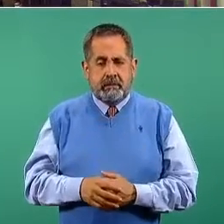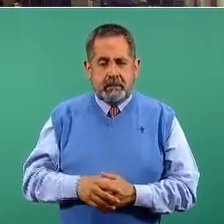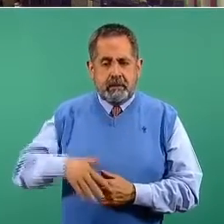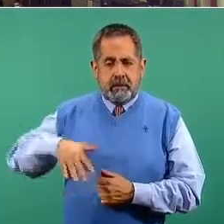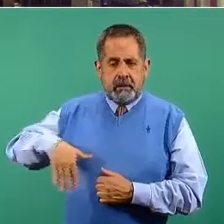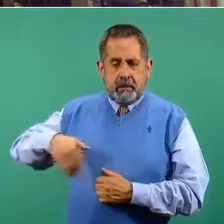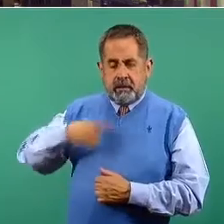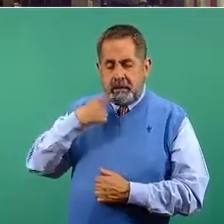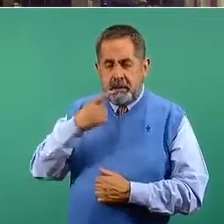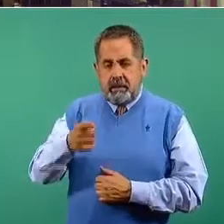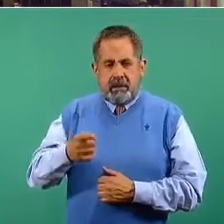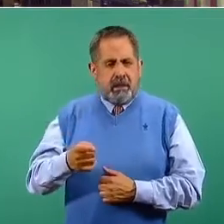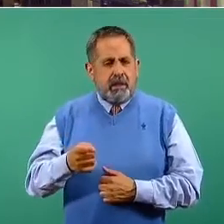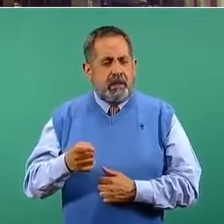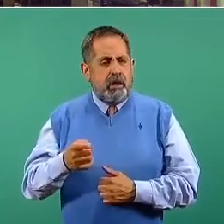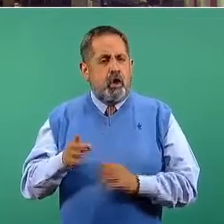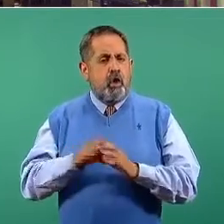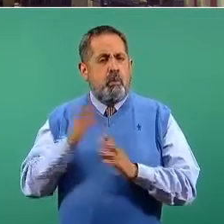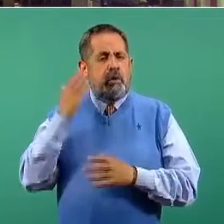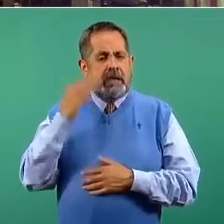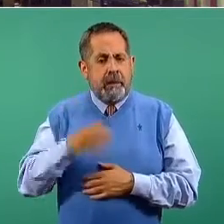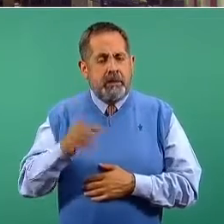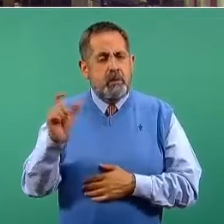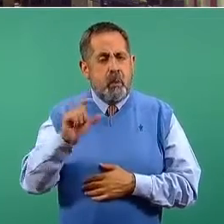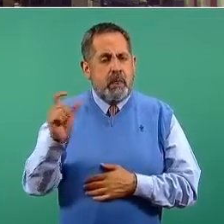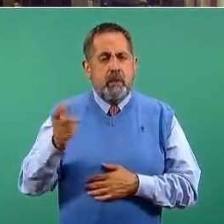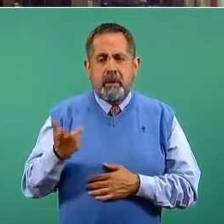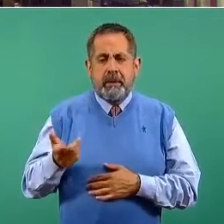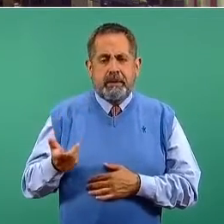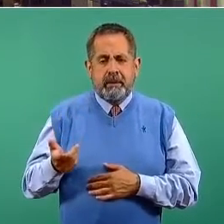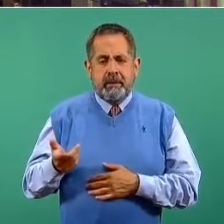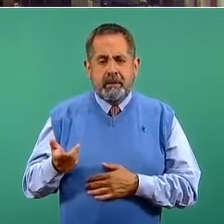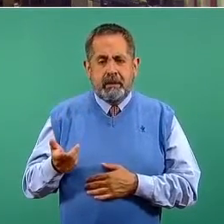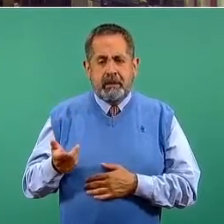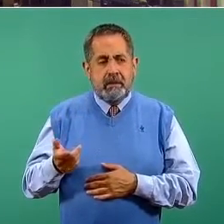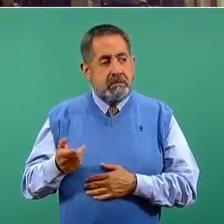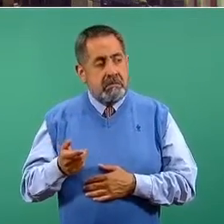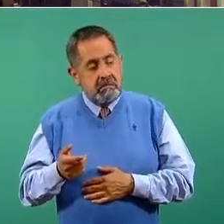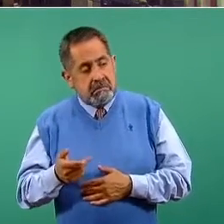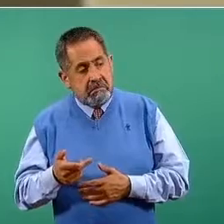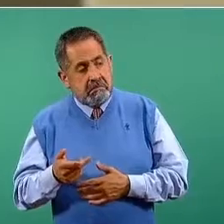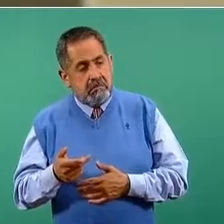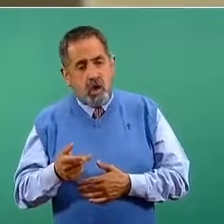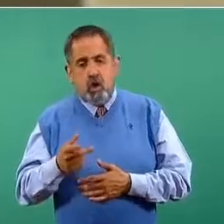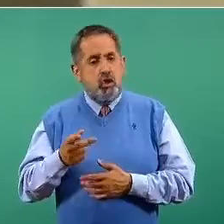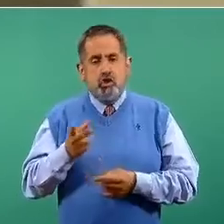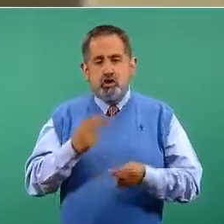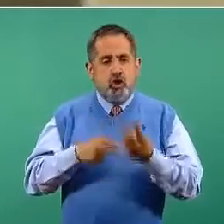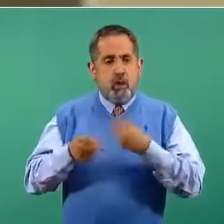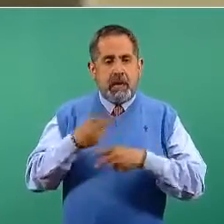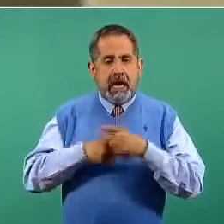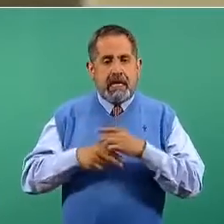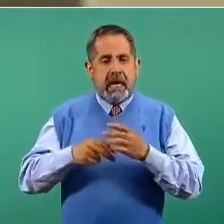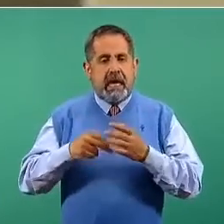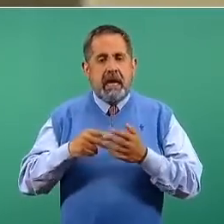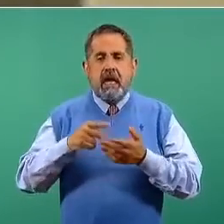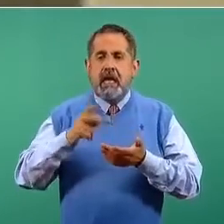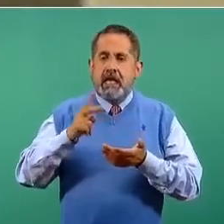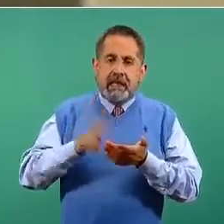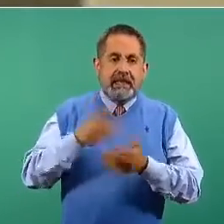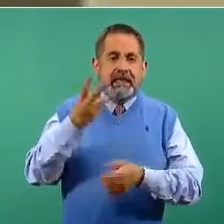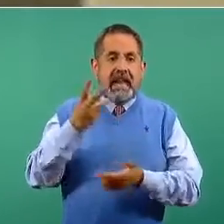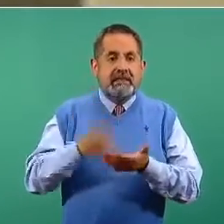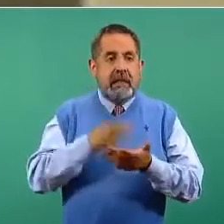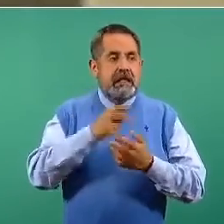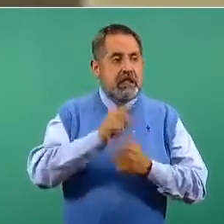comentaba ahorita, ¿cómo sabrían o cuándo sabrían que no se presentaría una tercera ola, que no es inminente esta